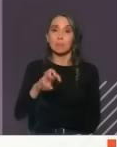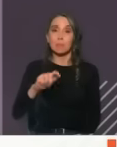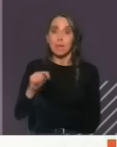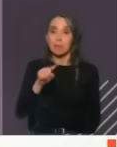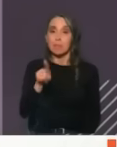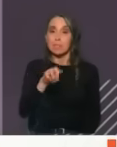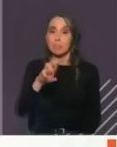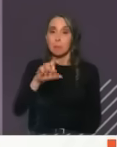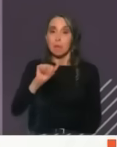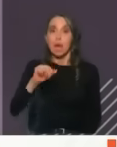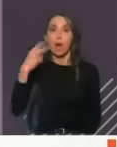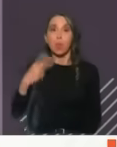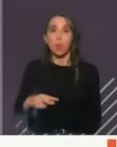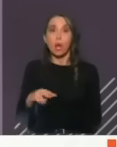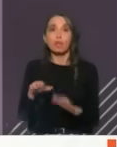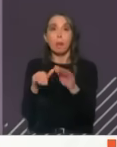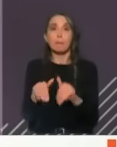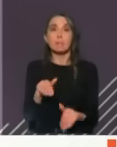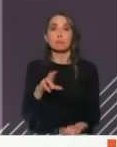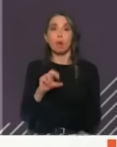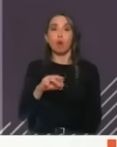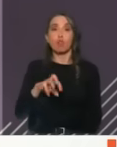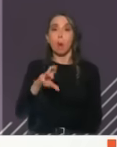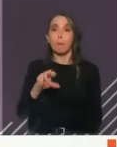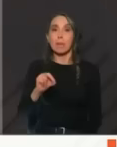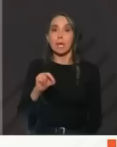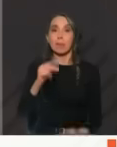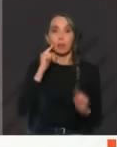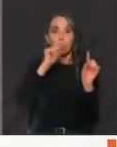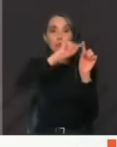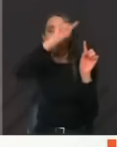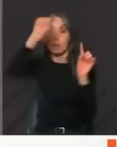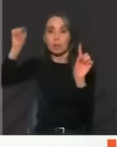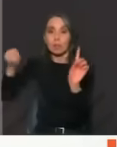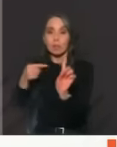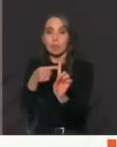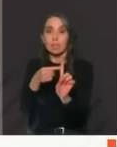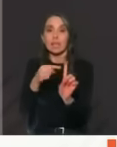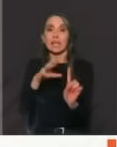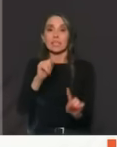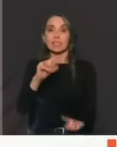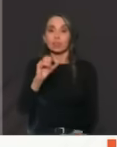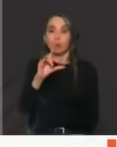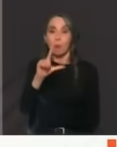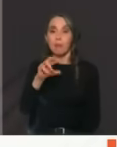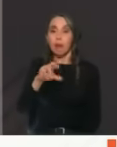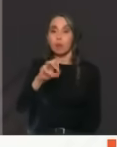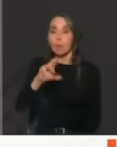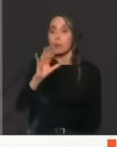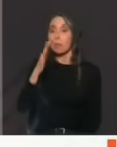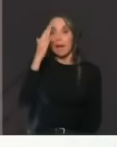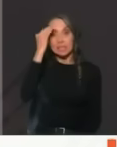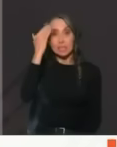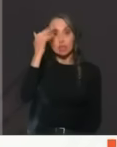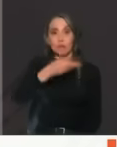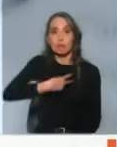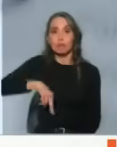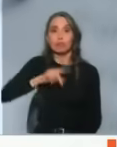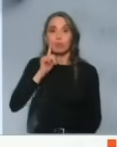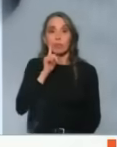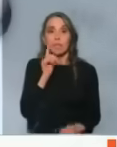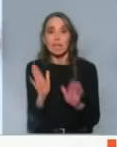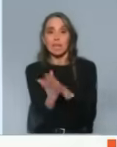su dueño, Cristóbal Romero. Pareciera ser de que Cristóbal Romero no tiene conocimiento de que nosotros tenemos la